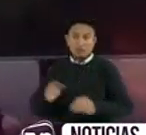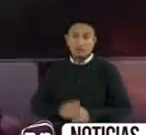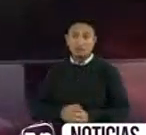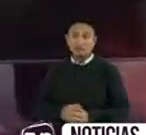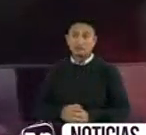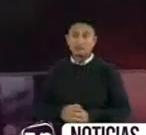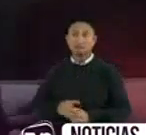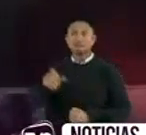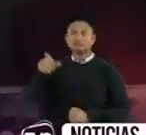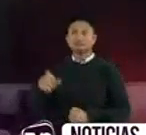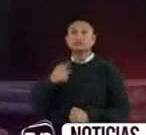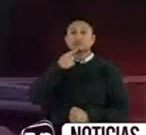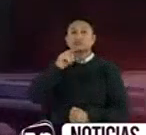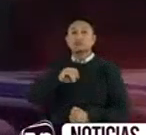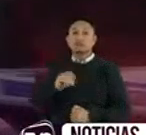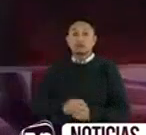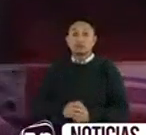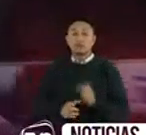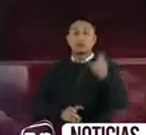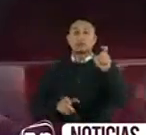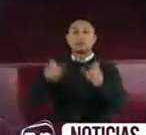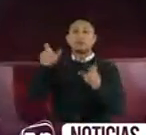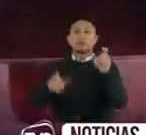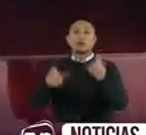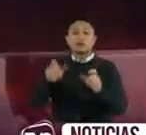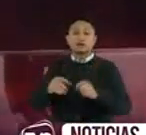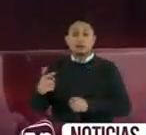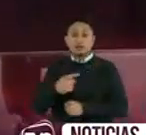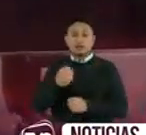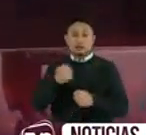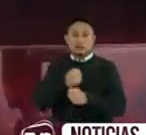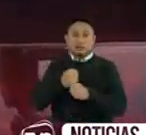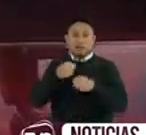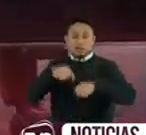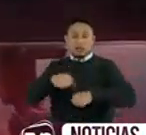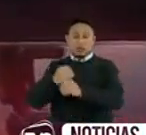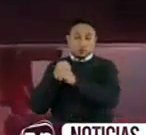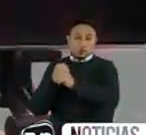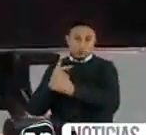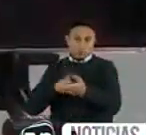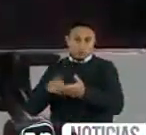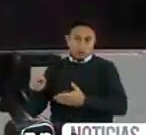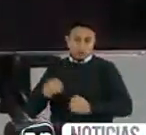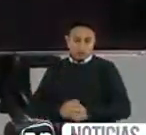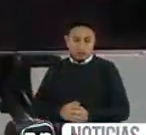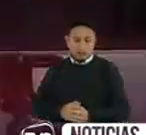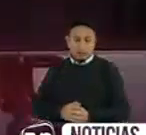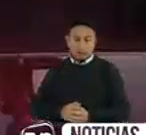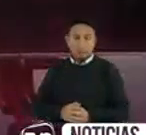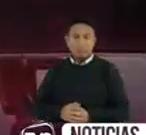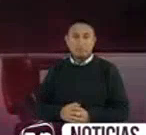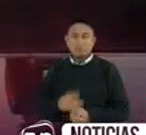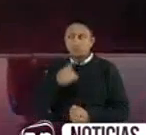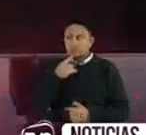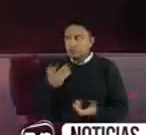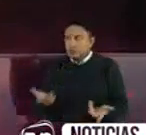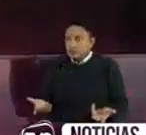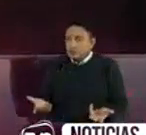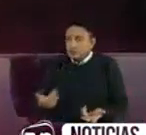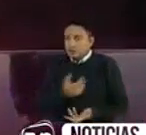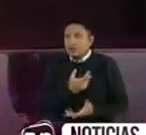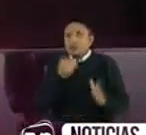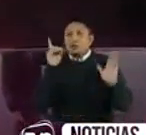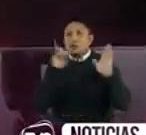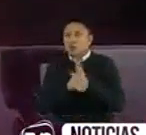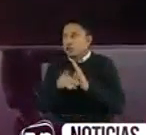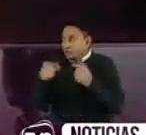que indican los moradores que son personas que están dedicándose a la usura y extorsión, pero como les indiqué, lastimosamente no hay una